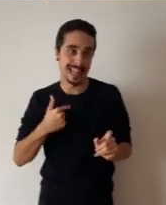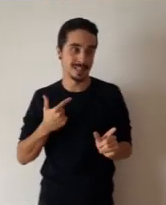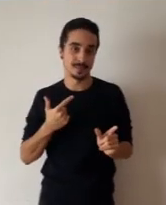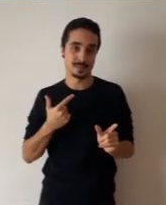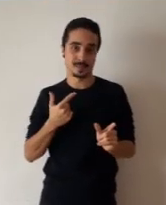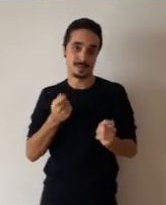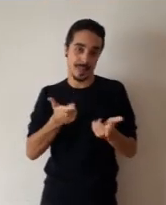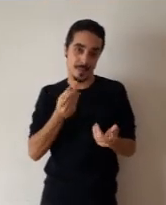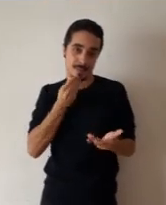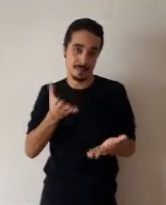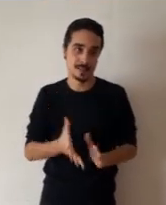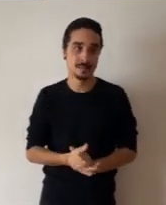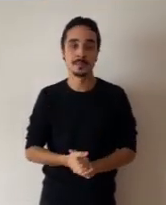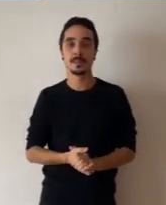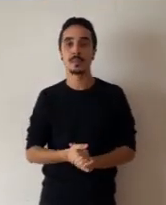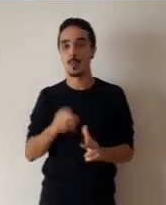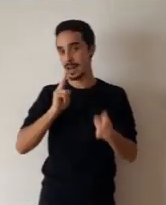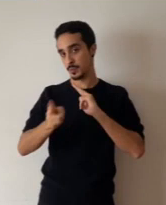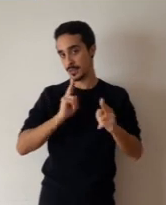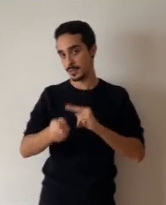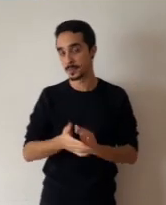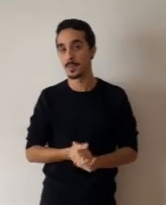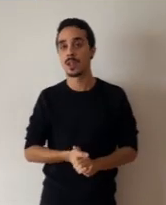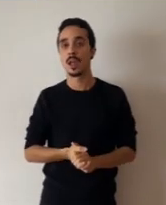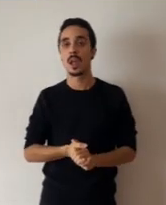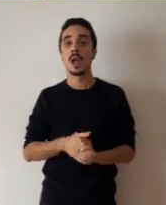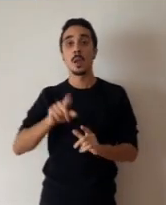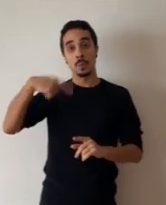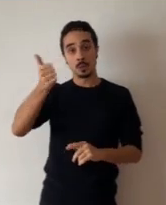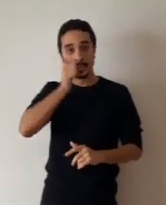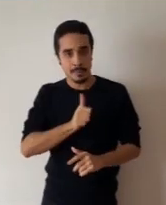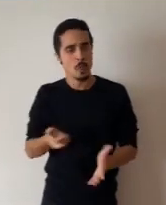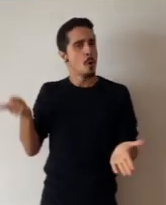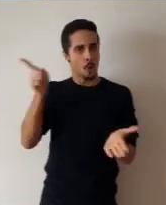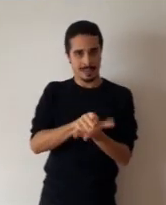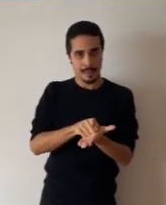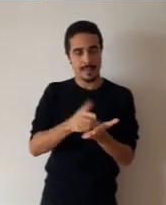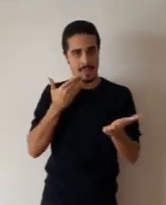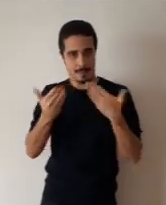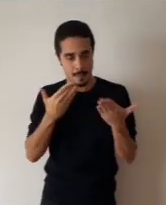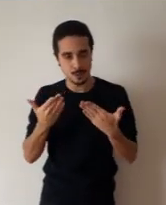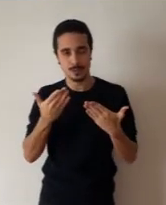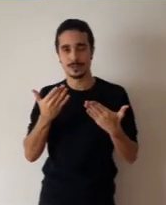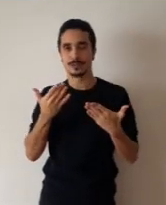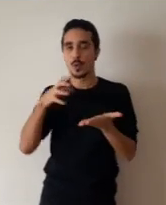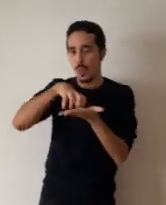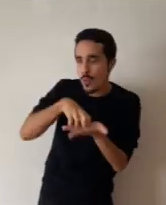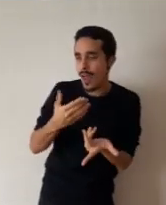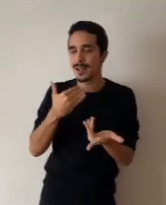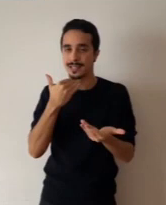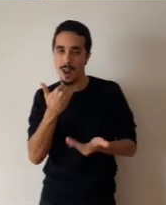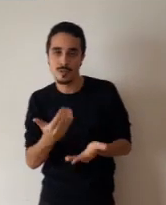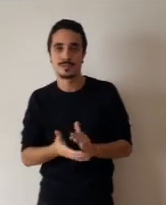útil con mis respuestas y, yo creo que igual el sábado que viene volvemos otra vez a hablar y a